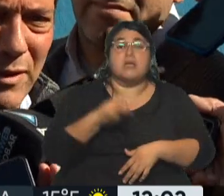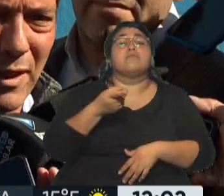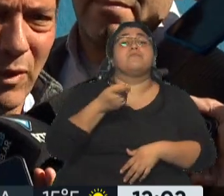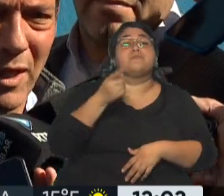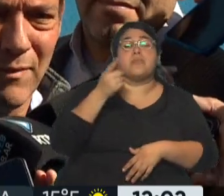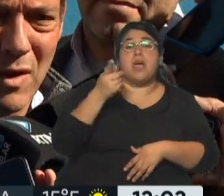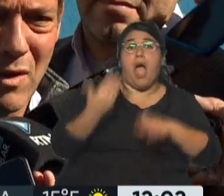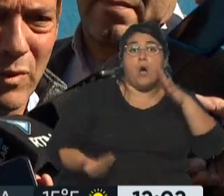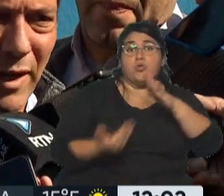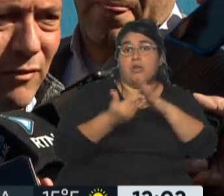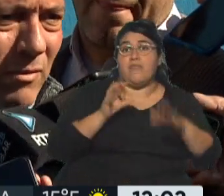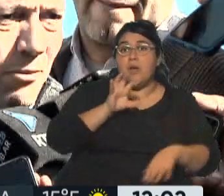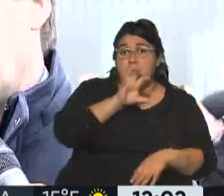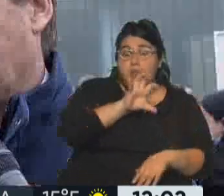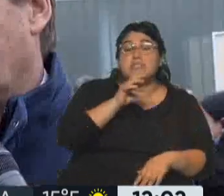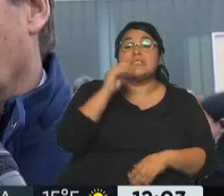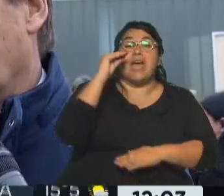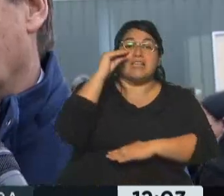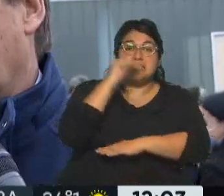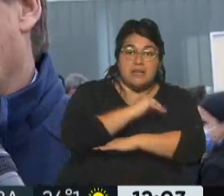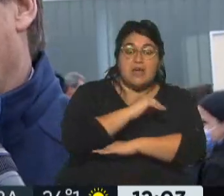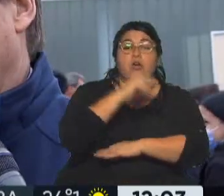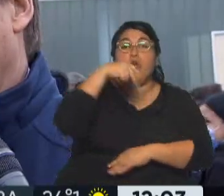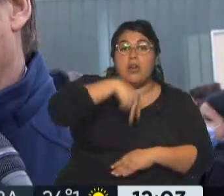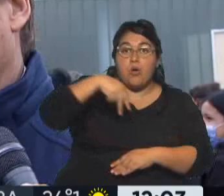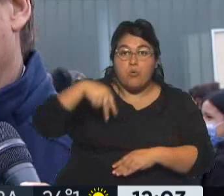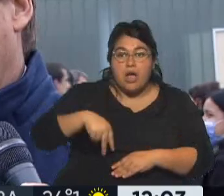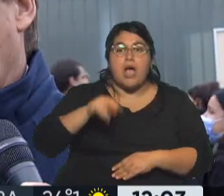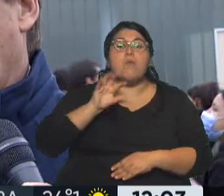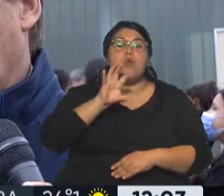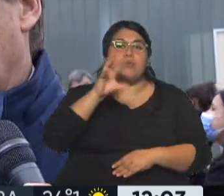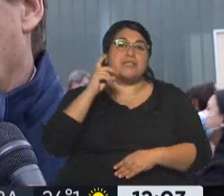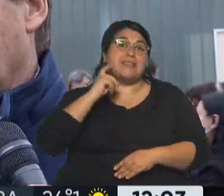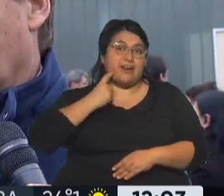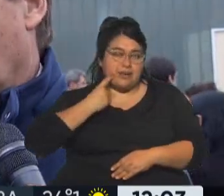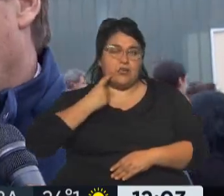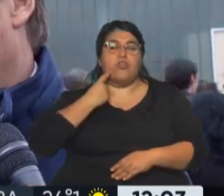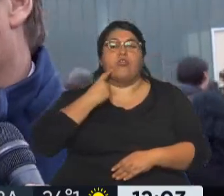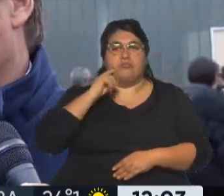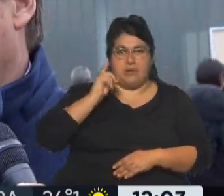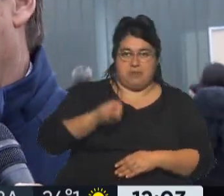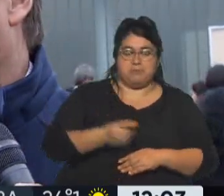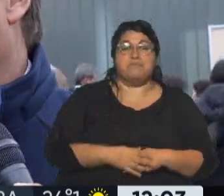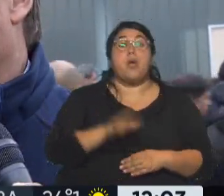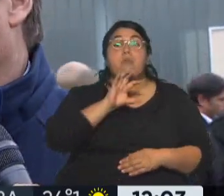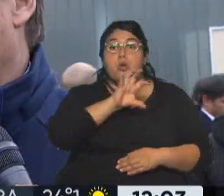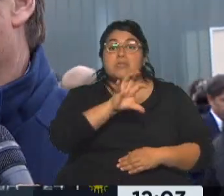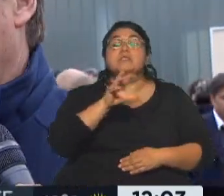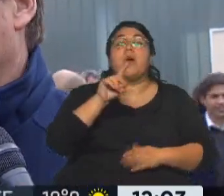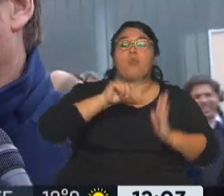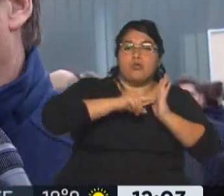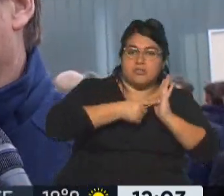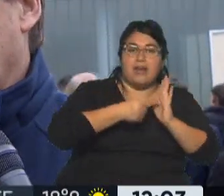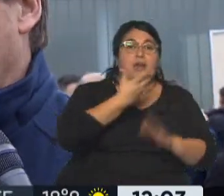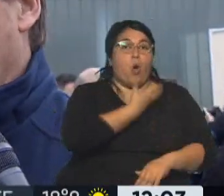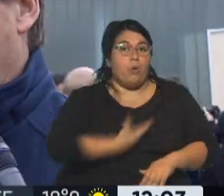las autoridades provinciales de Santa Cruz neuquén y la provincia de Entre Ríos volvemos a hablar de la provincia de Buenos Aires porque el gobernador